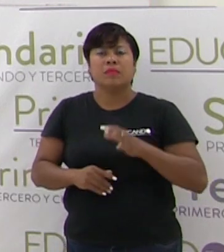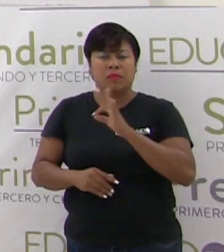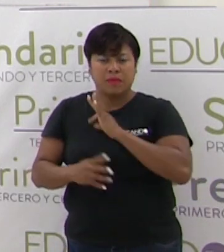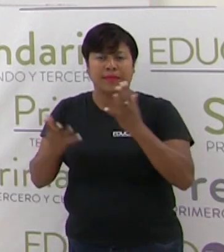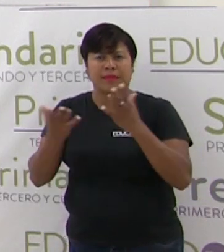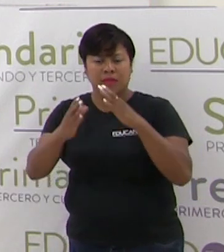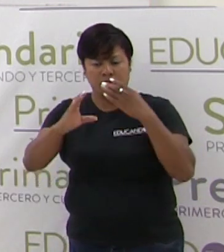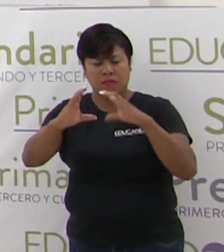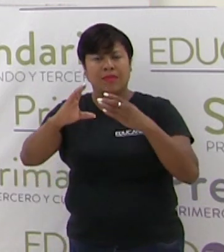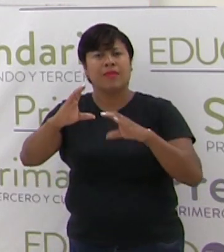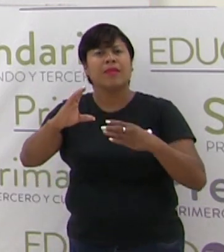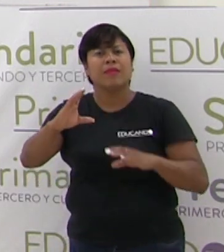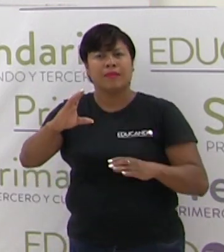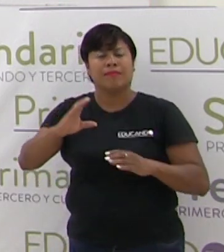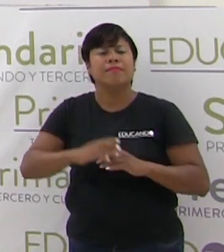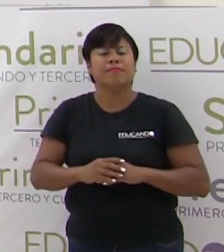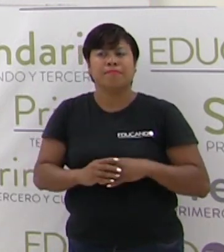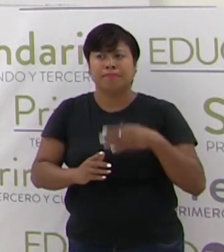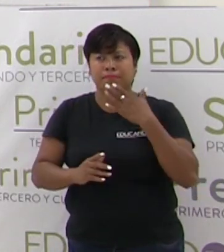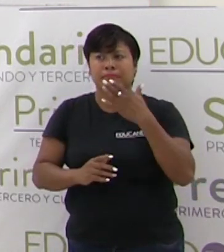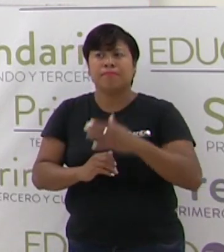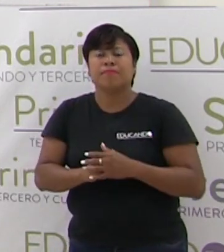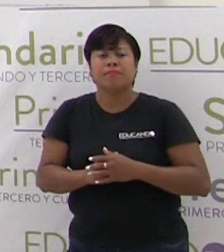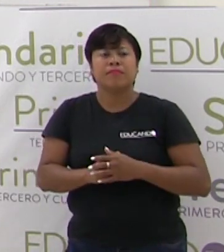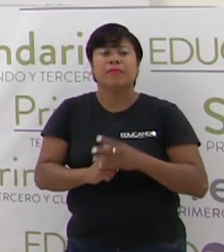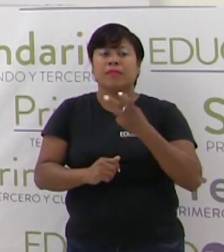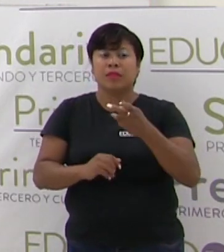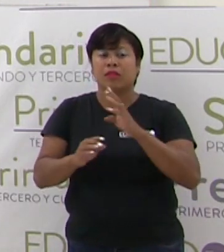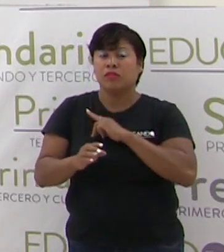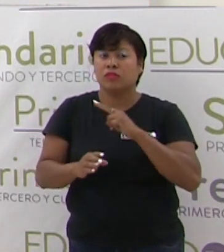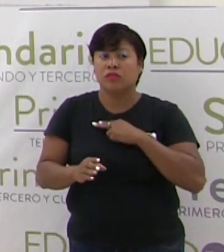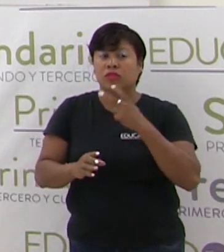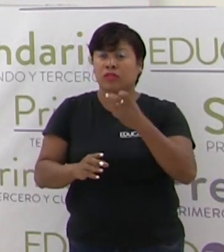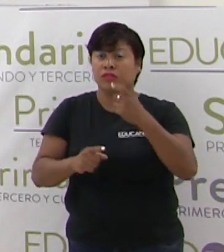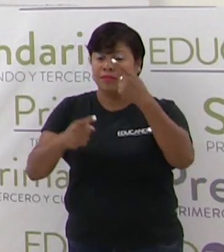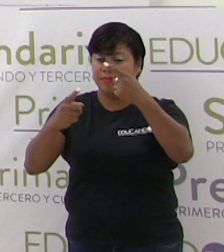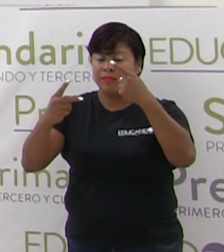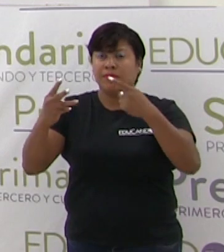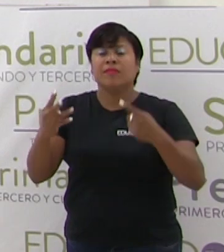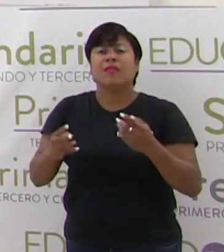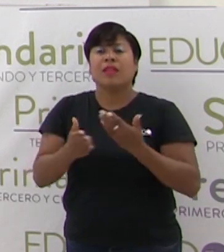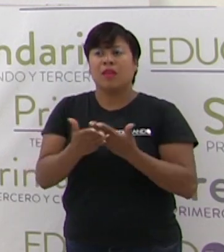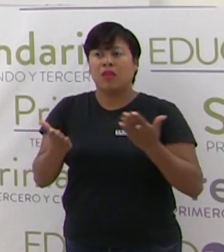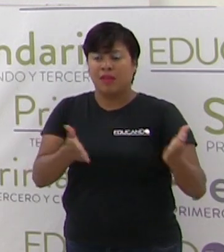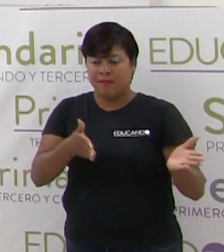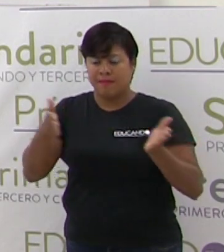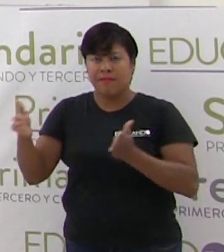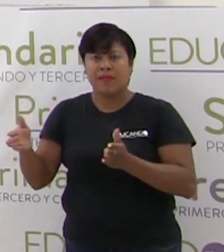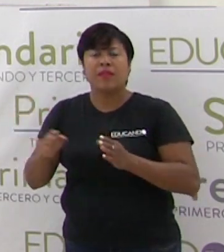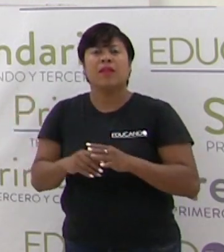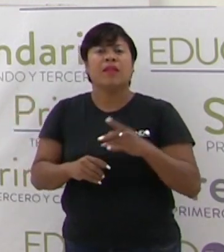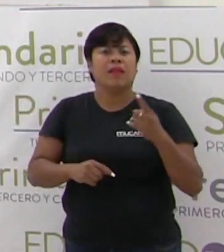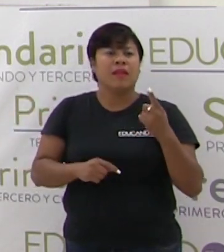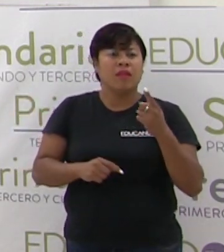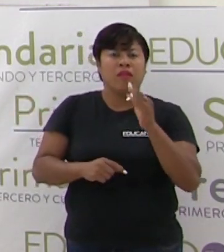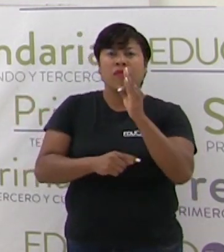hacer su comentario. Muy bien, pues hemos llegado a la estructura y ahora vamos a pasar a la